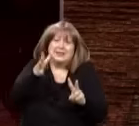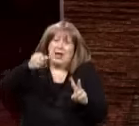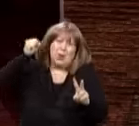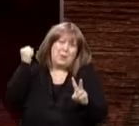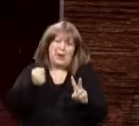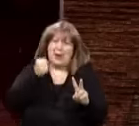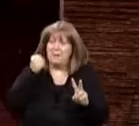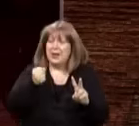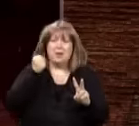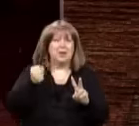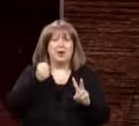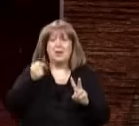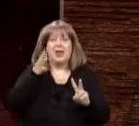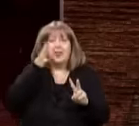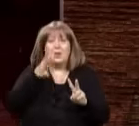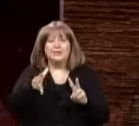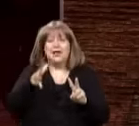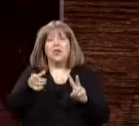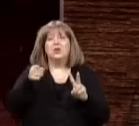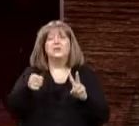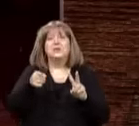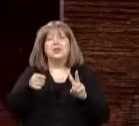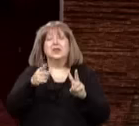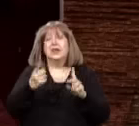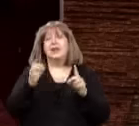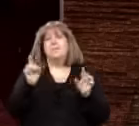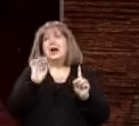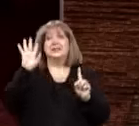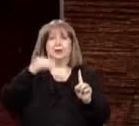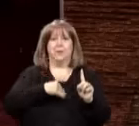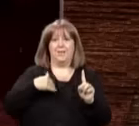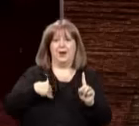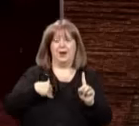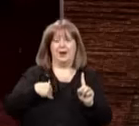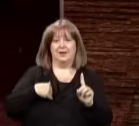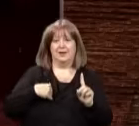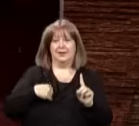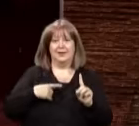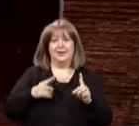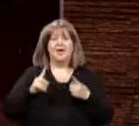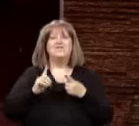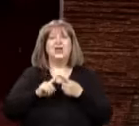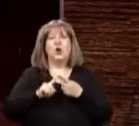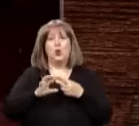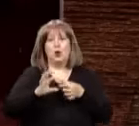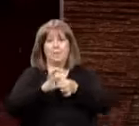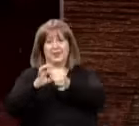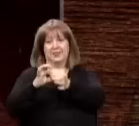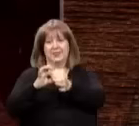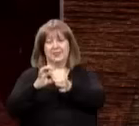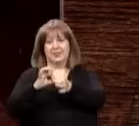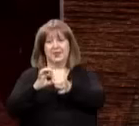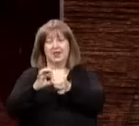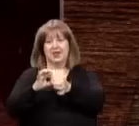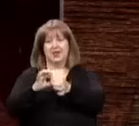Gravísima es la calificación. Y fue absuelta por el agravante de abuso sexual. Aquí hay una polémica. Y llamó la atención